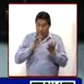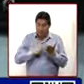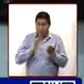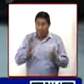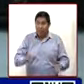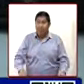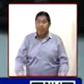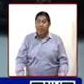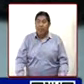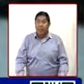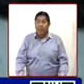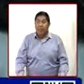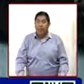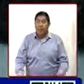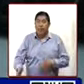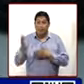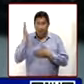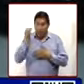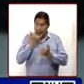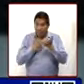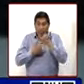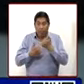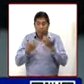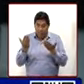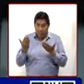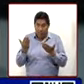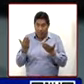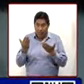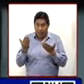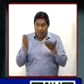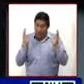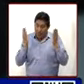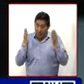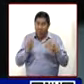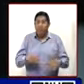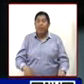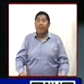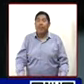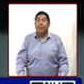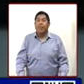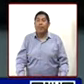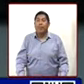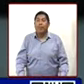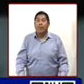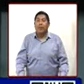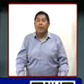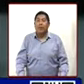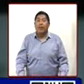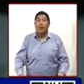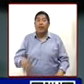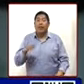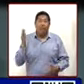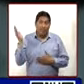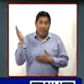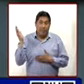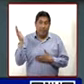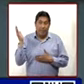menú, Play Store en este caso si el dispositivo es Android y muy similar en iOS, y buscamos Alerta